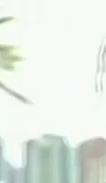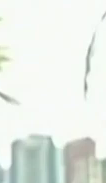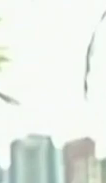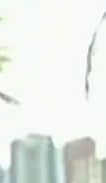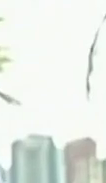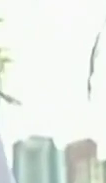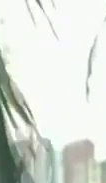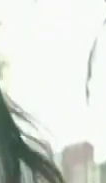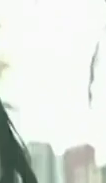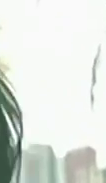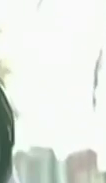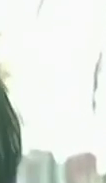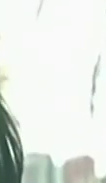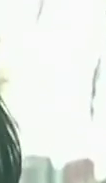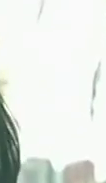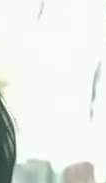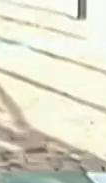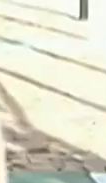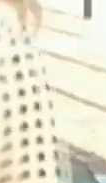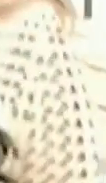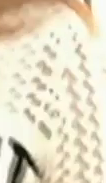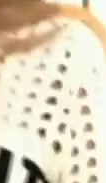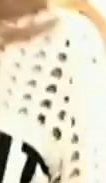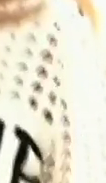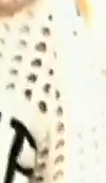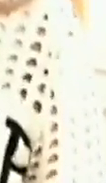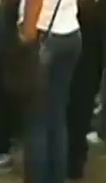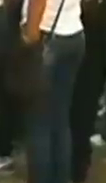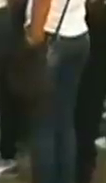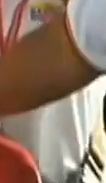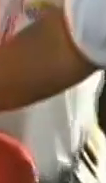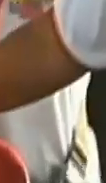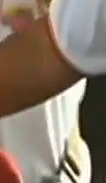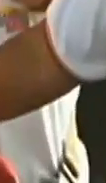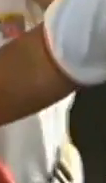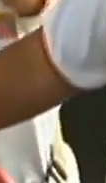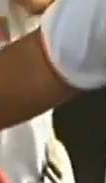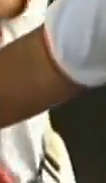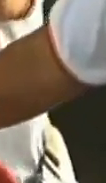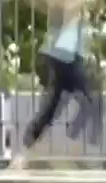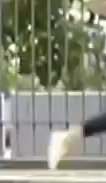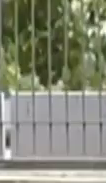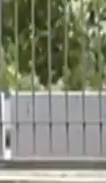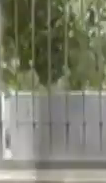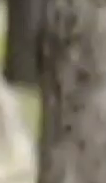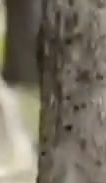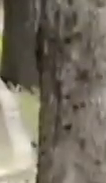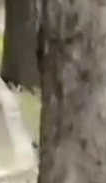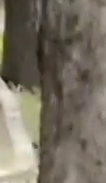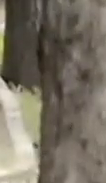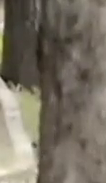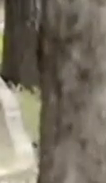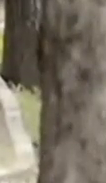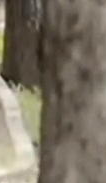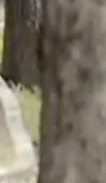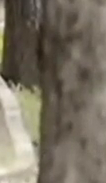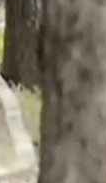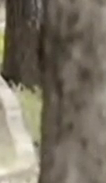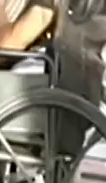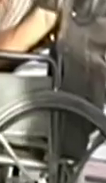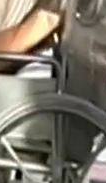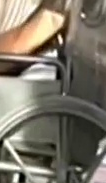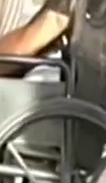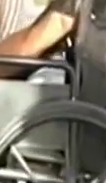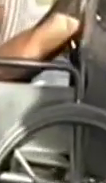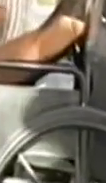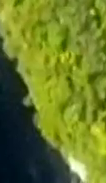Nosotras pariremos la nueva época. ¿Y tenemos con qué? Hay liderazgo, voluntad y la determinación de